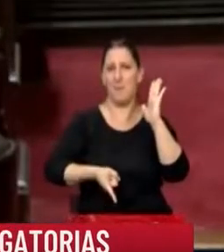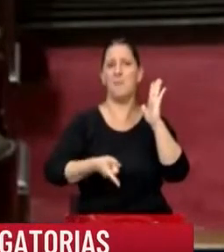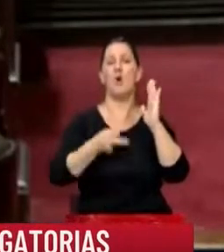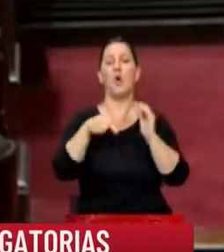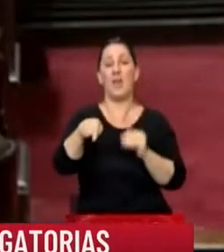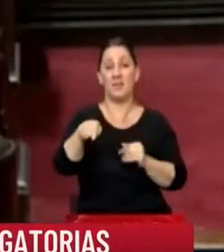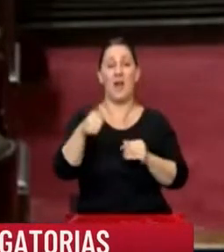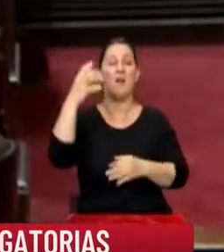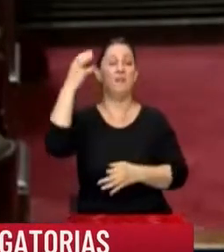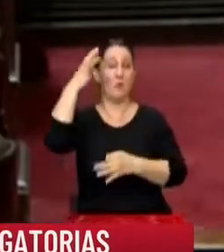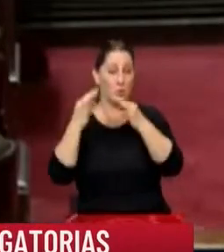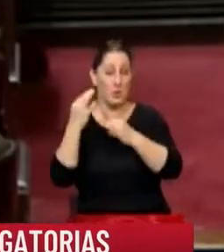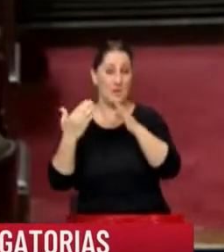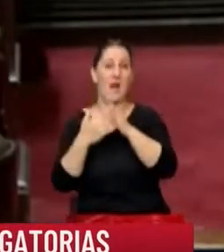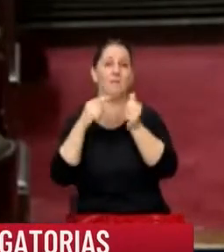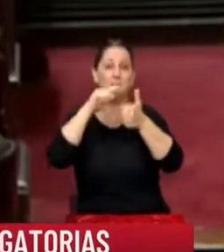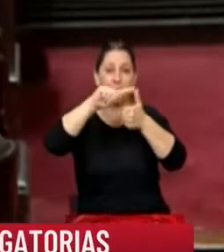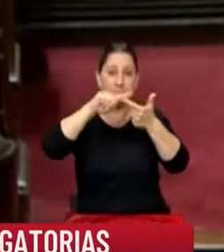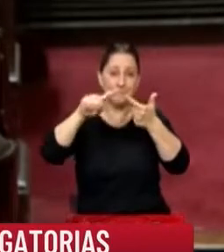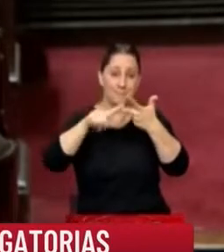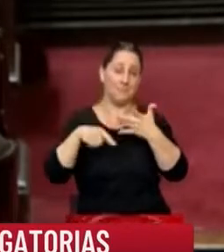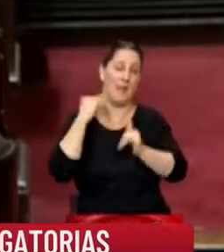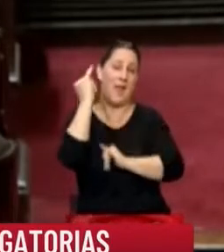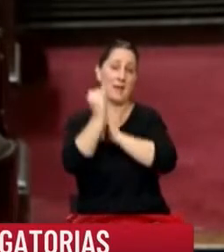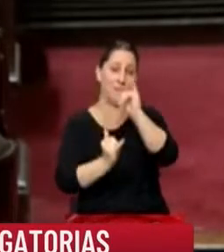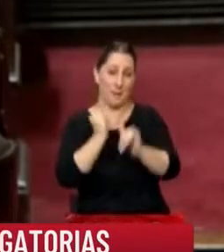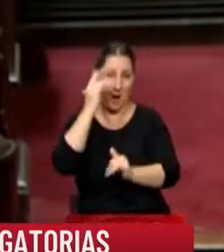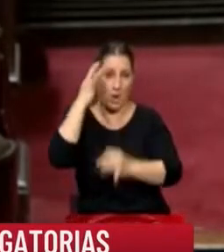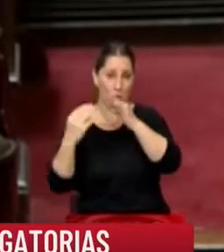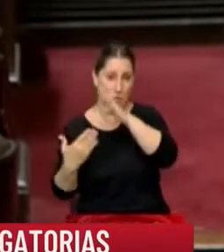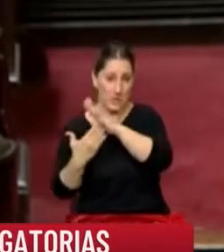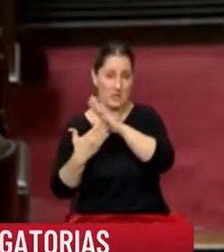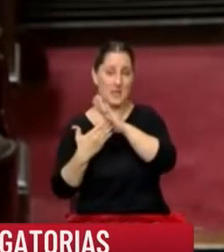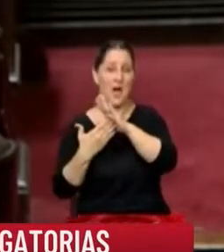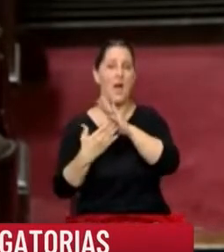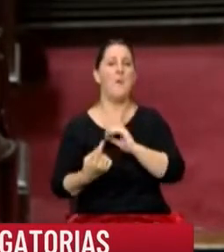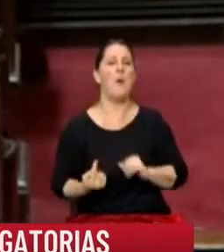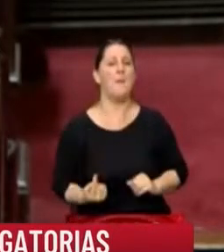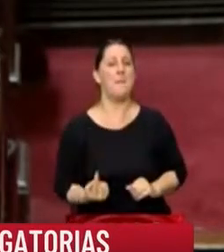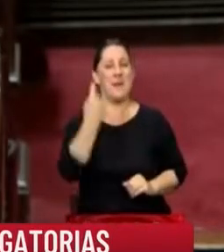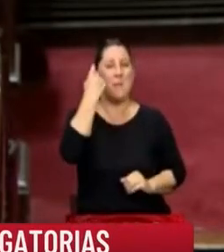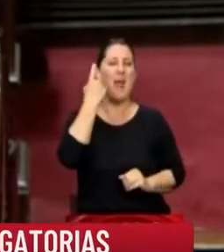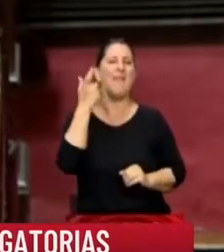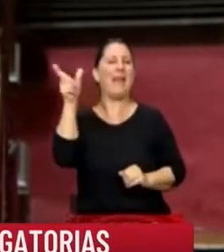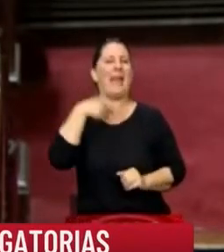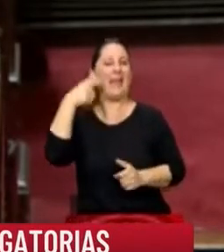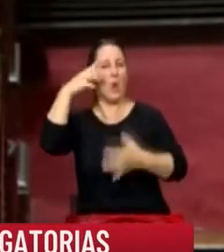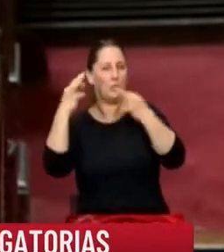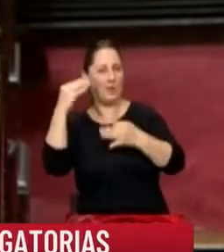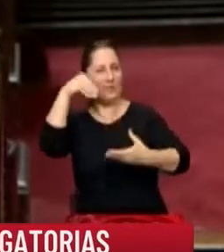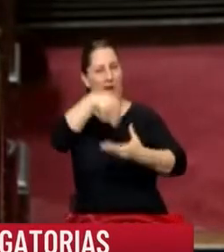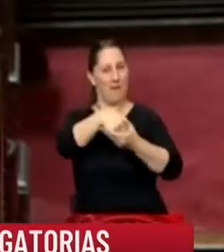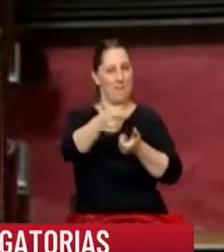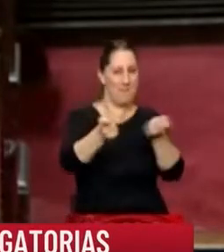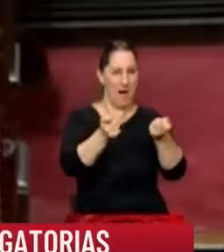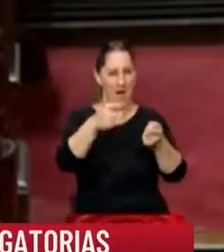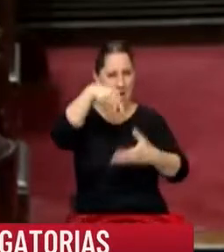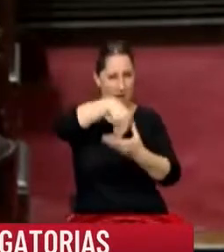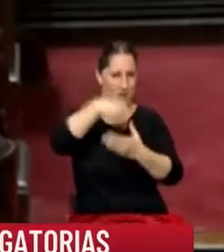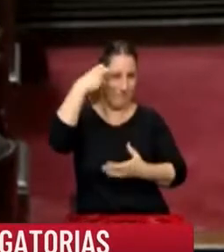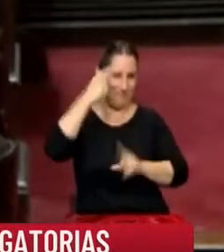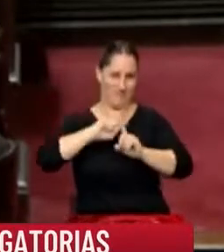Santoro va a traer mucha cola ya está trayendo porque esto fue una discusión acaba de contarnos Pablo que se acaba de dar donde le dijeron qué dijiste